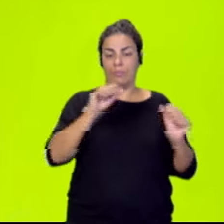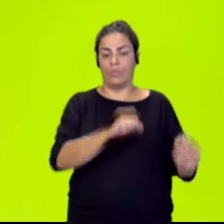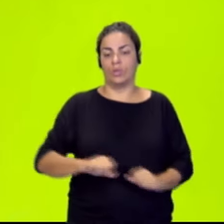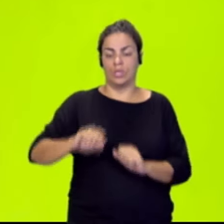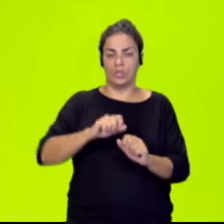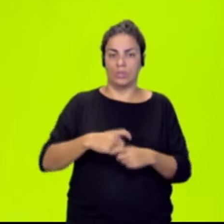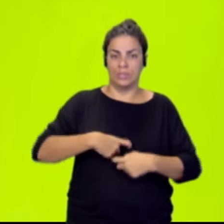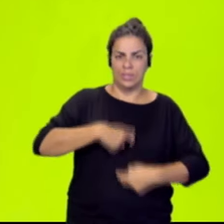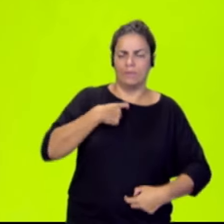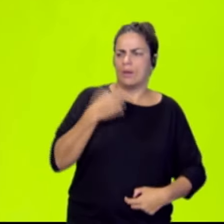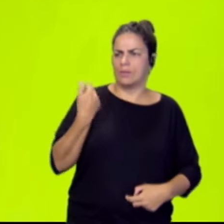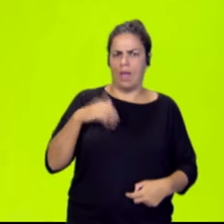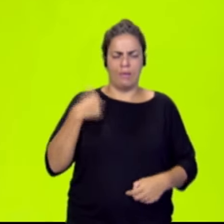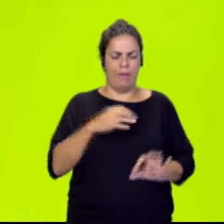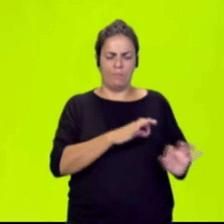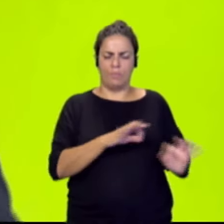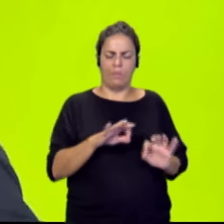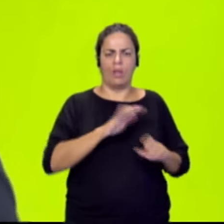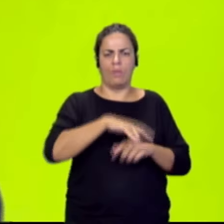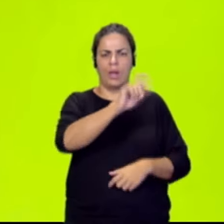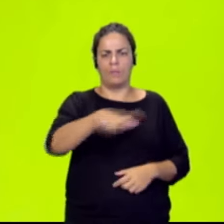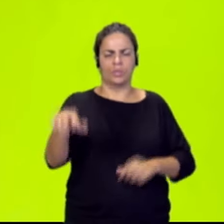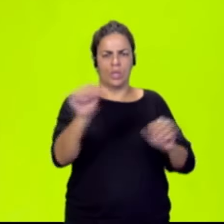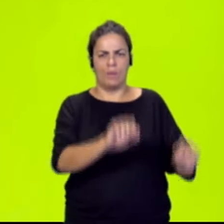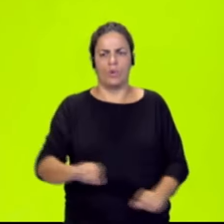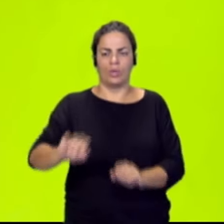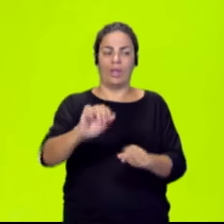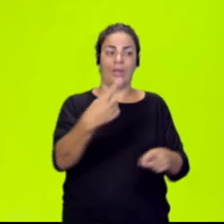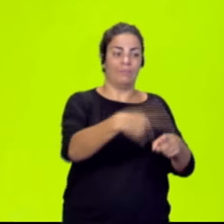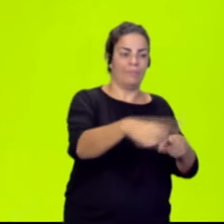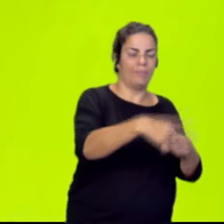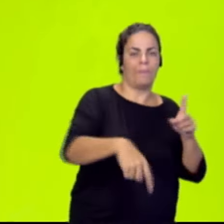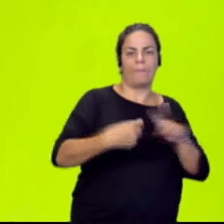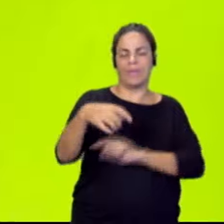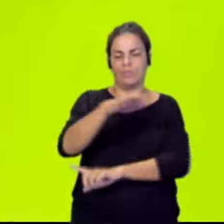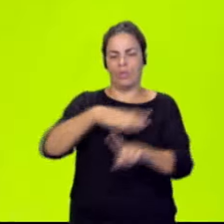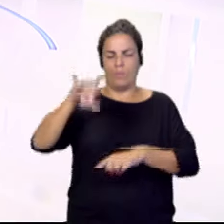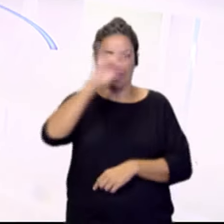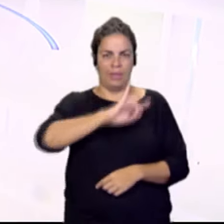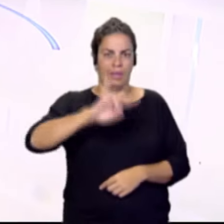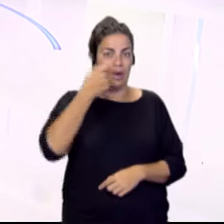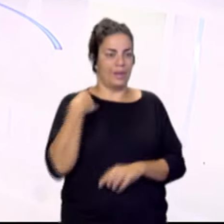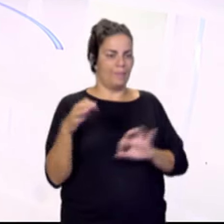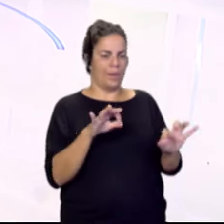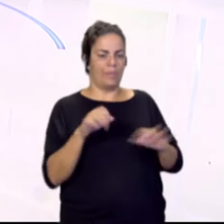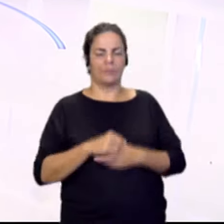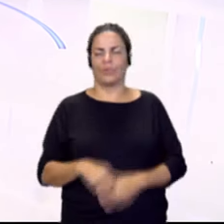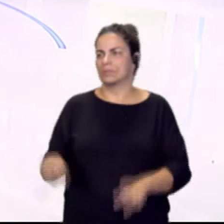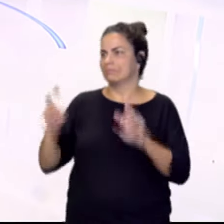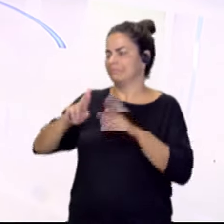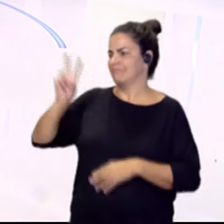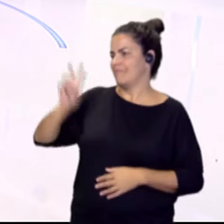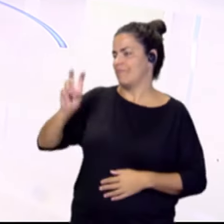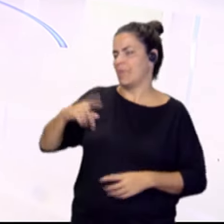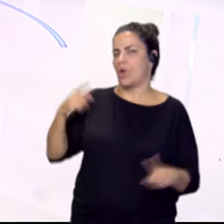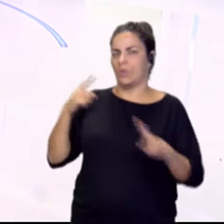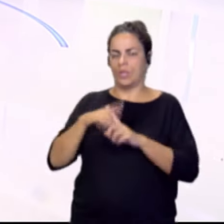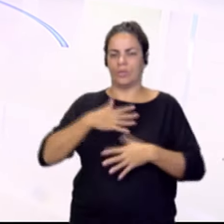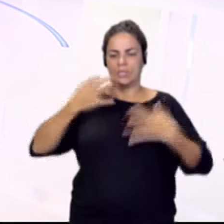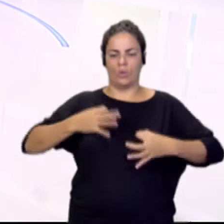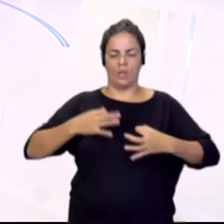operativo para proteger a las personas, bienes y medio ambiente de Canarias. Bueno, pues esperamos que sea útil para garantizar nuestra seguridad. Néstor